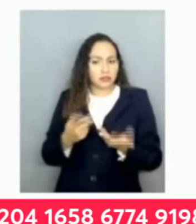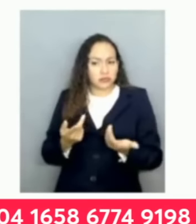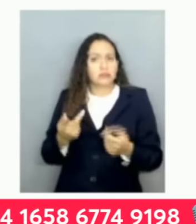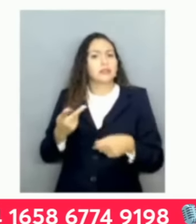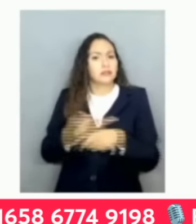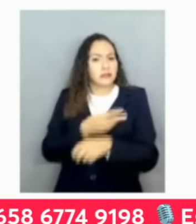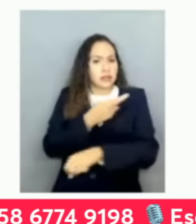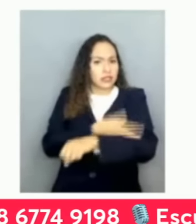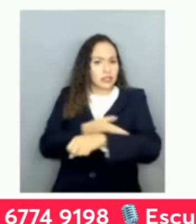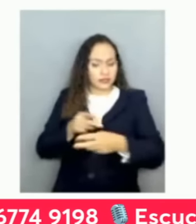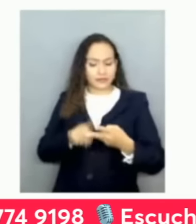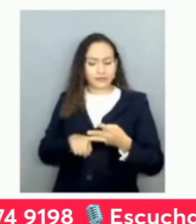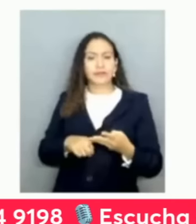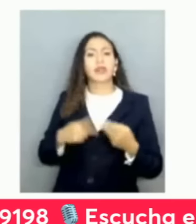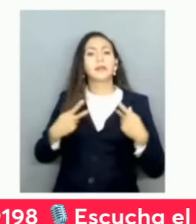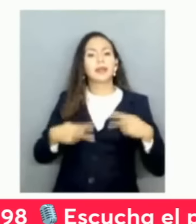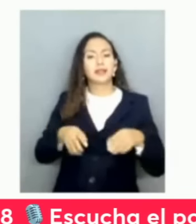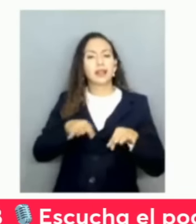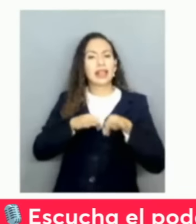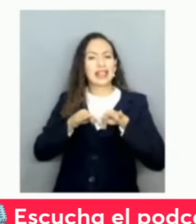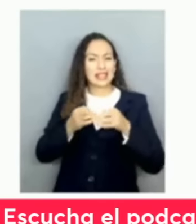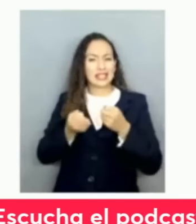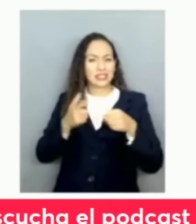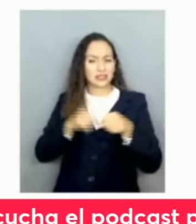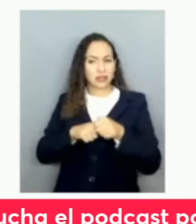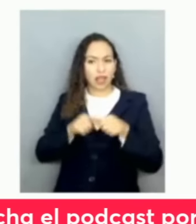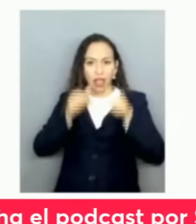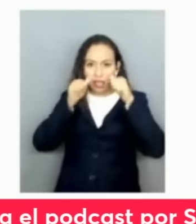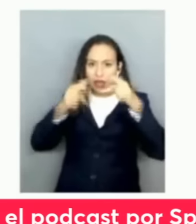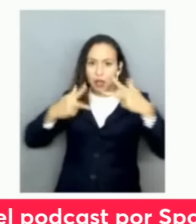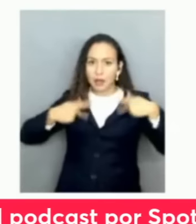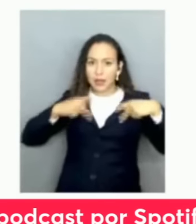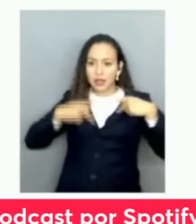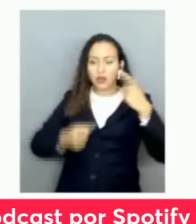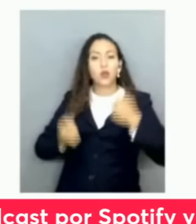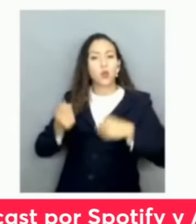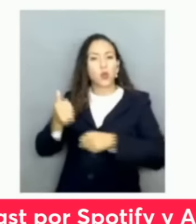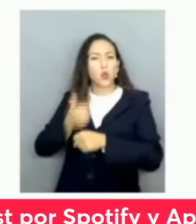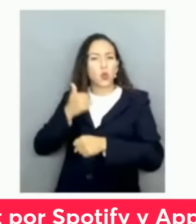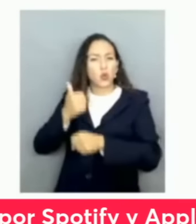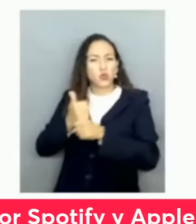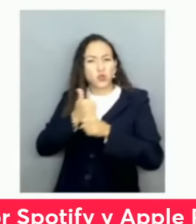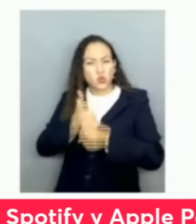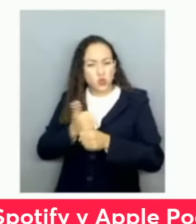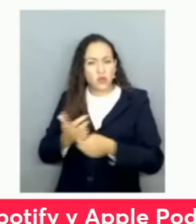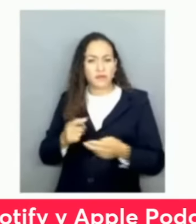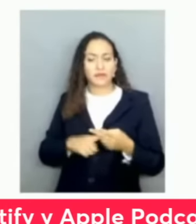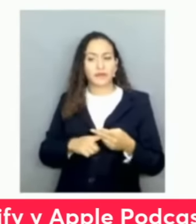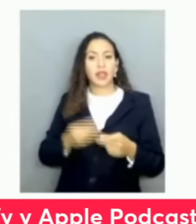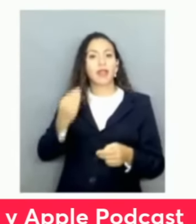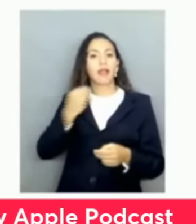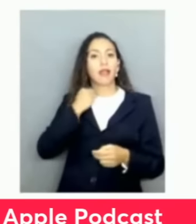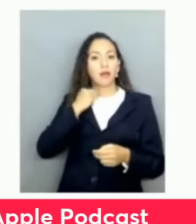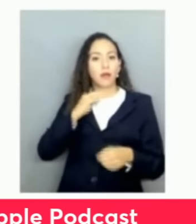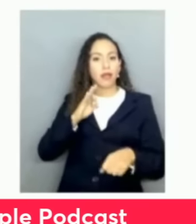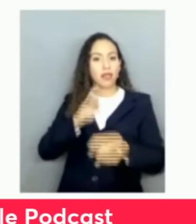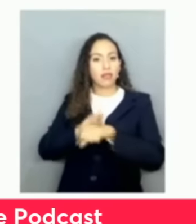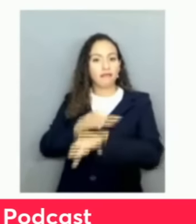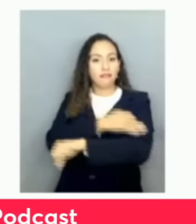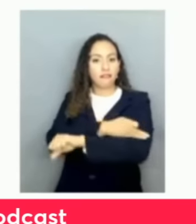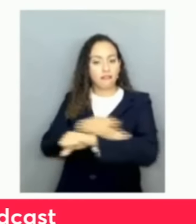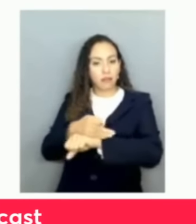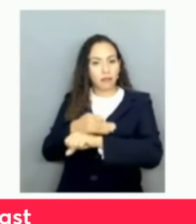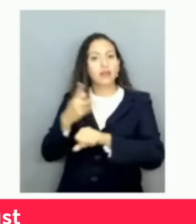trabajadora social que atiende Víctimas de violencia el abogado que defiende asuntos familiares